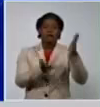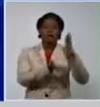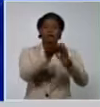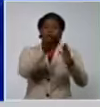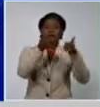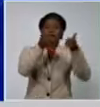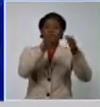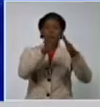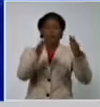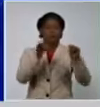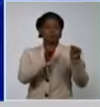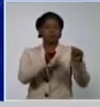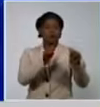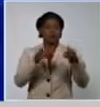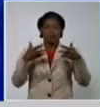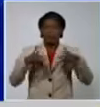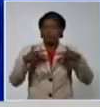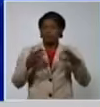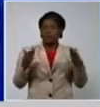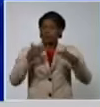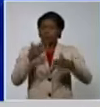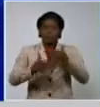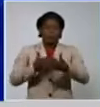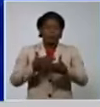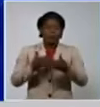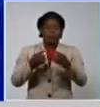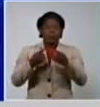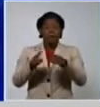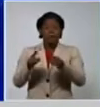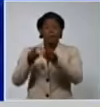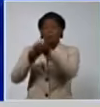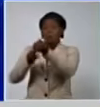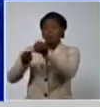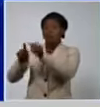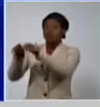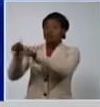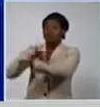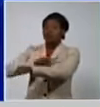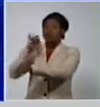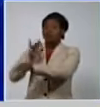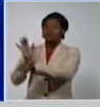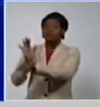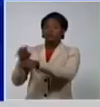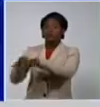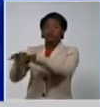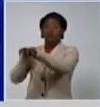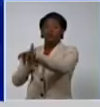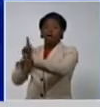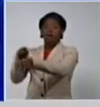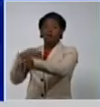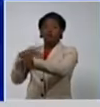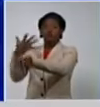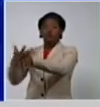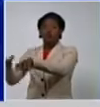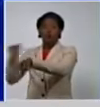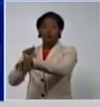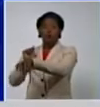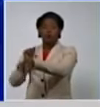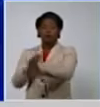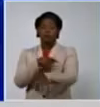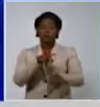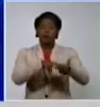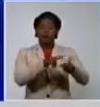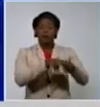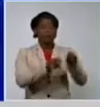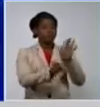en el caso de La Habana, hasta con los niños que están en el domicilio, con lo cual hay un convenio para que